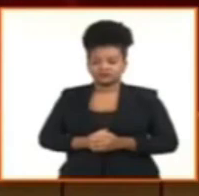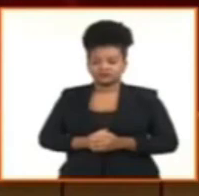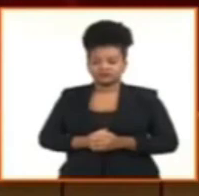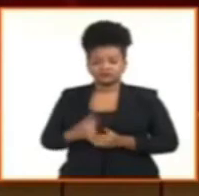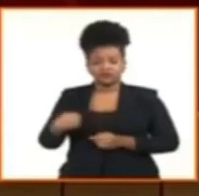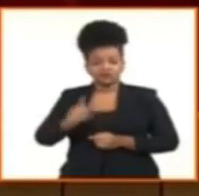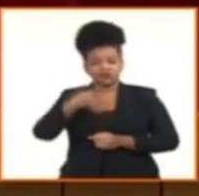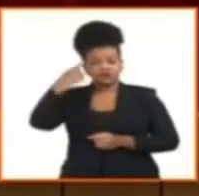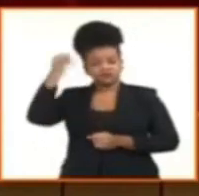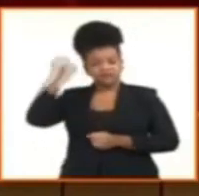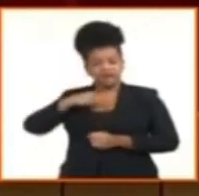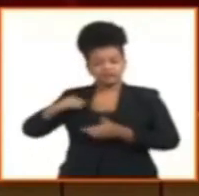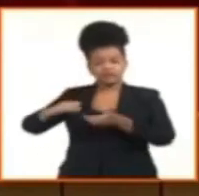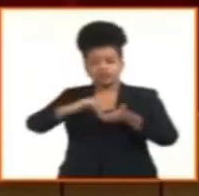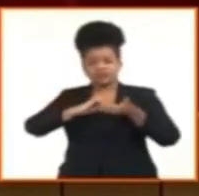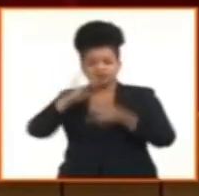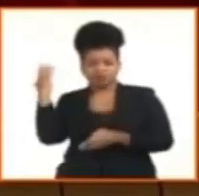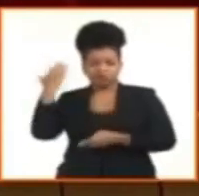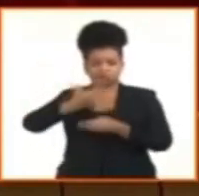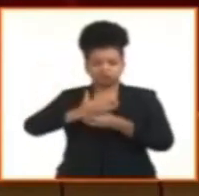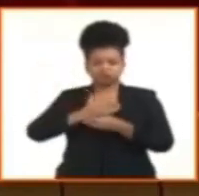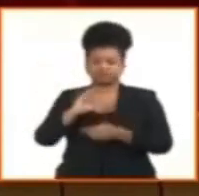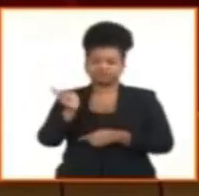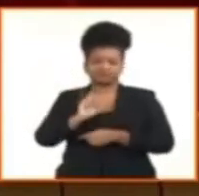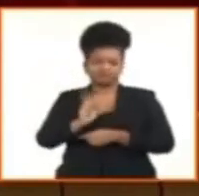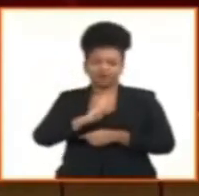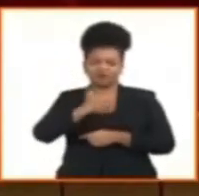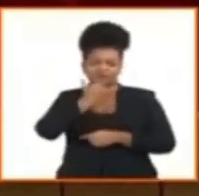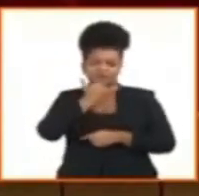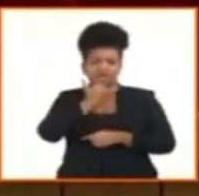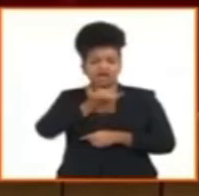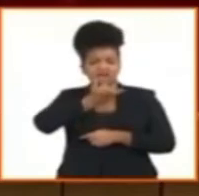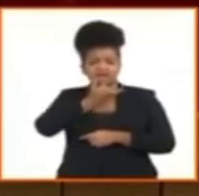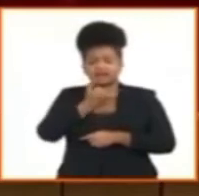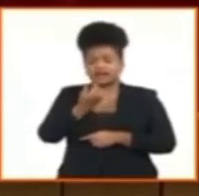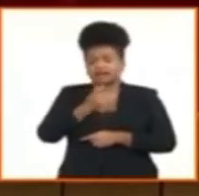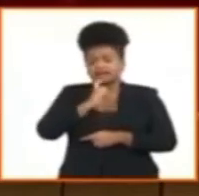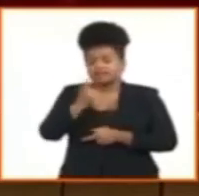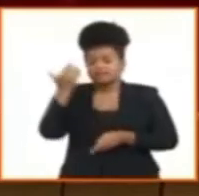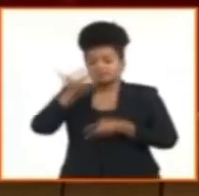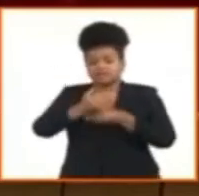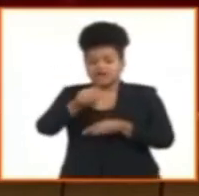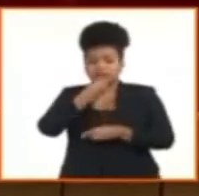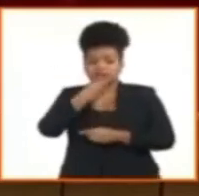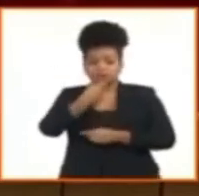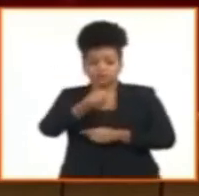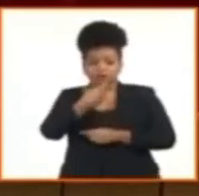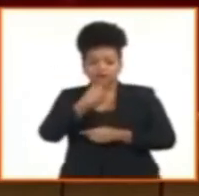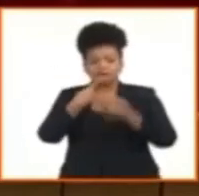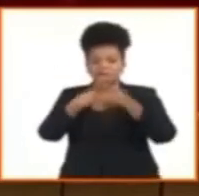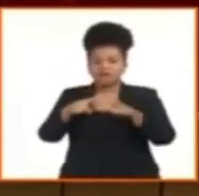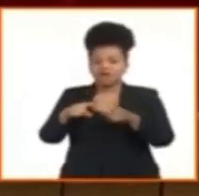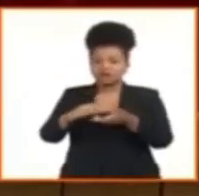no se puede bloquear como se bloquean los insumos, los alimentos, las medicinas o incluso el oxígeno que